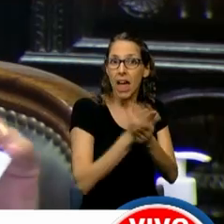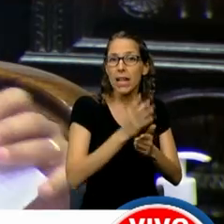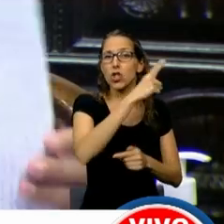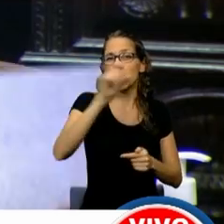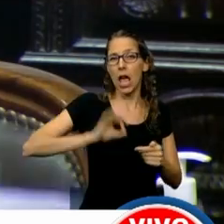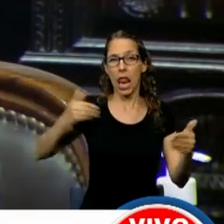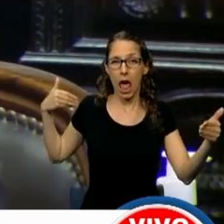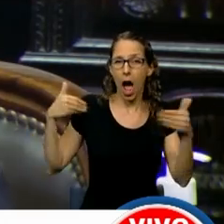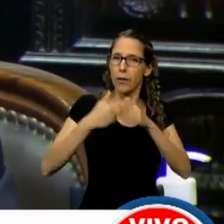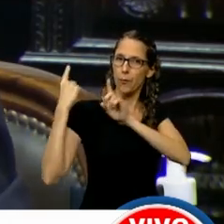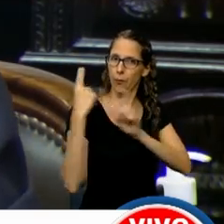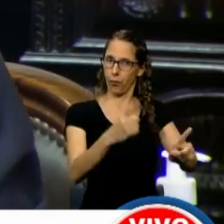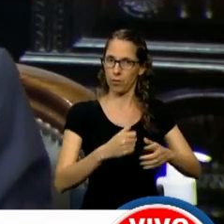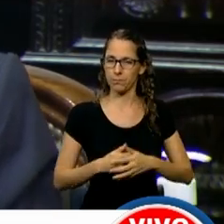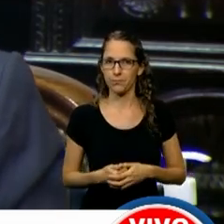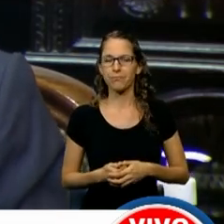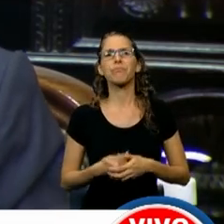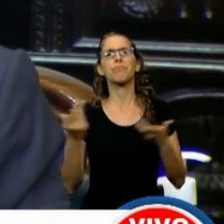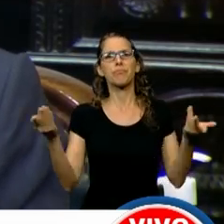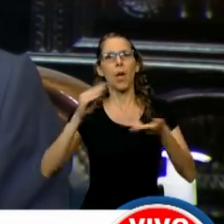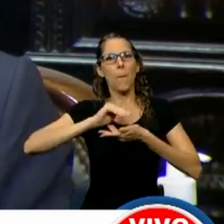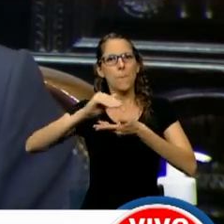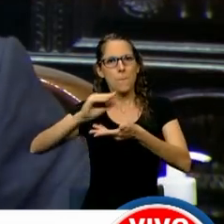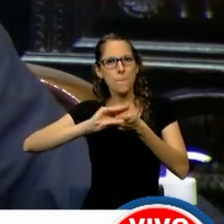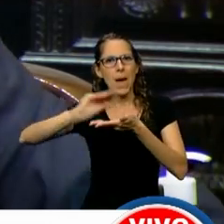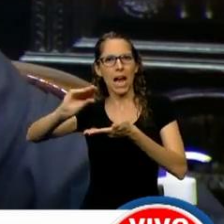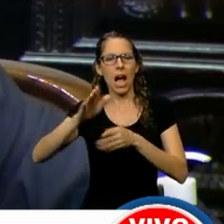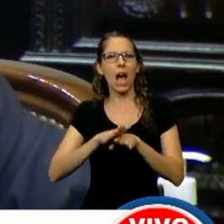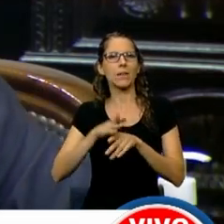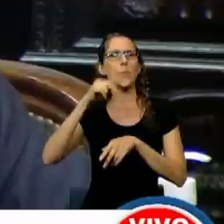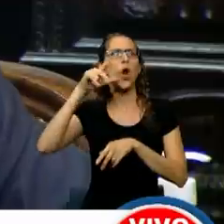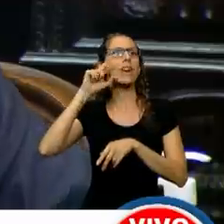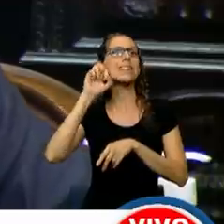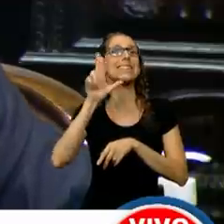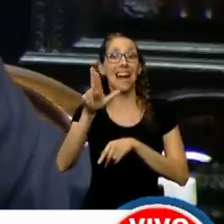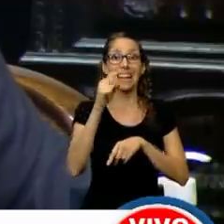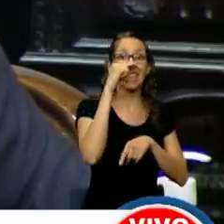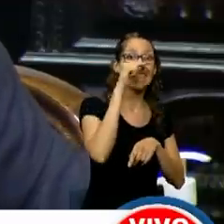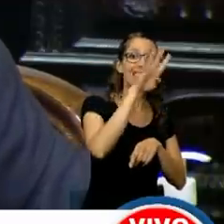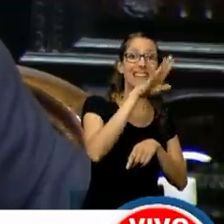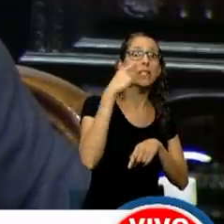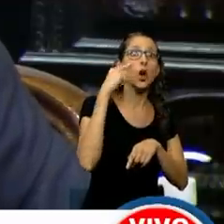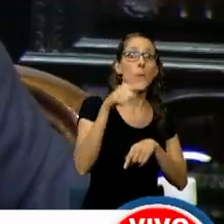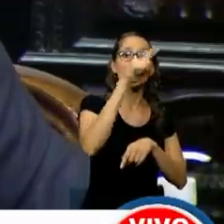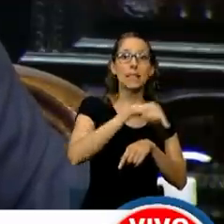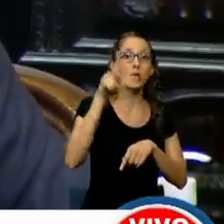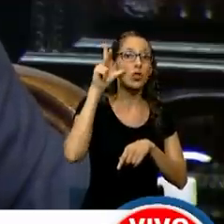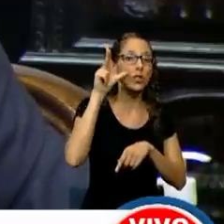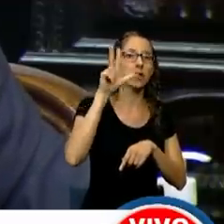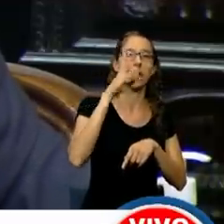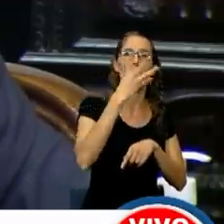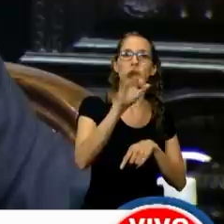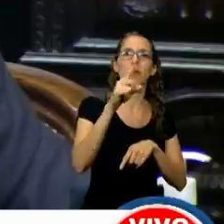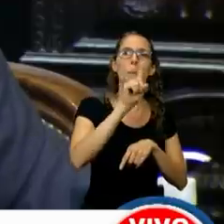renunciar en las becas progresar si en el presidente se baja de 75 mil ciento ochenta cuarenta y un